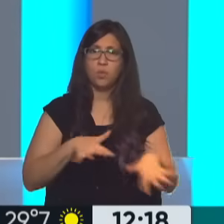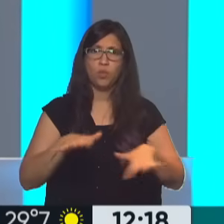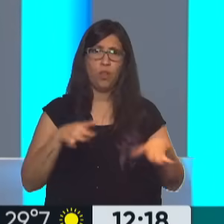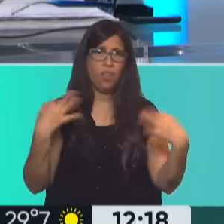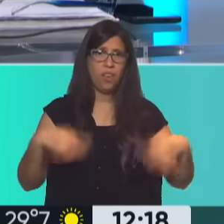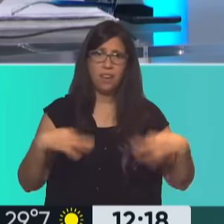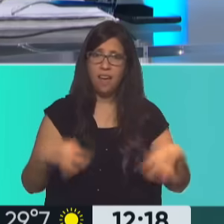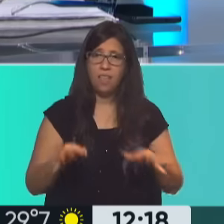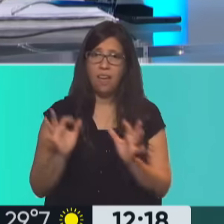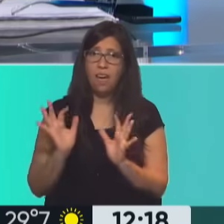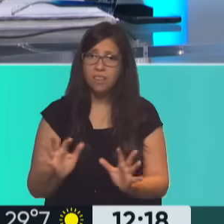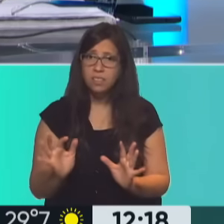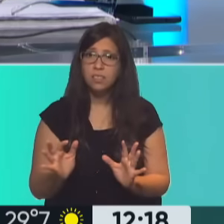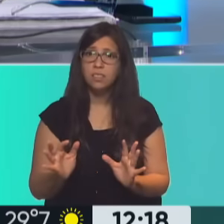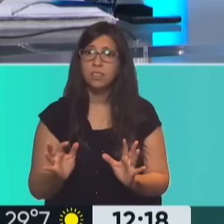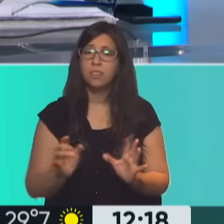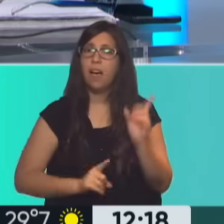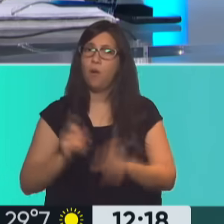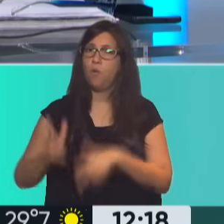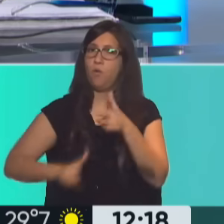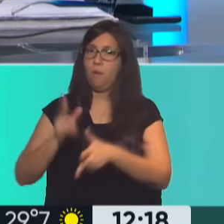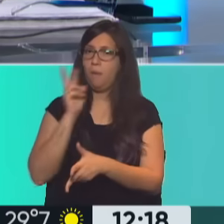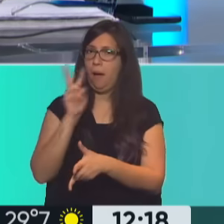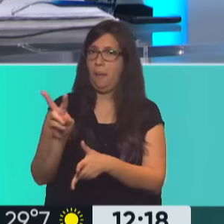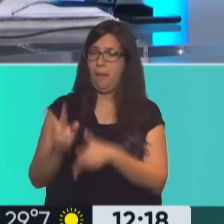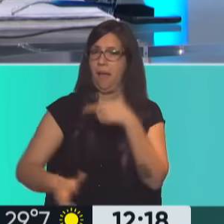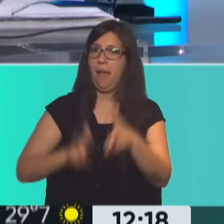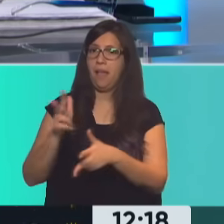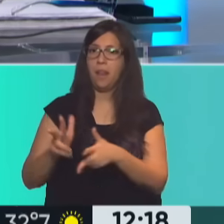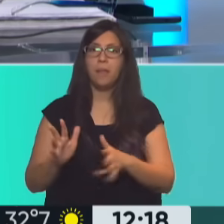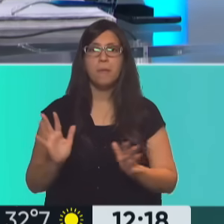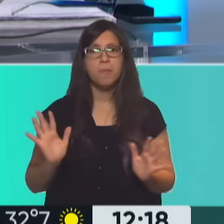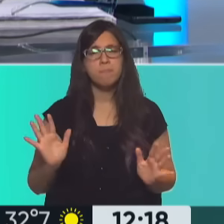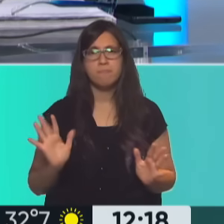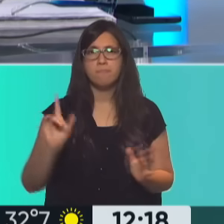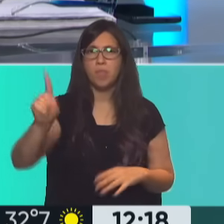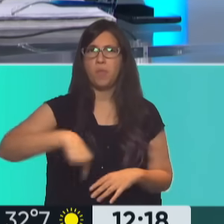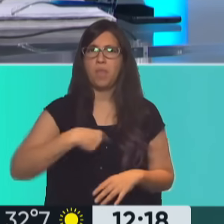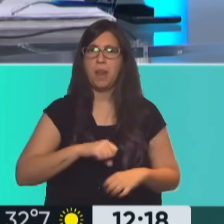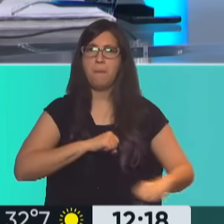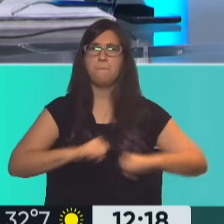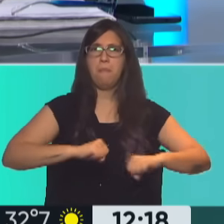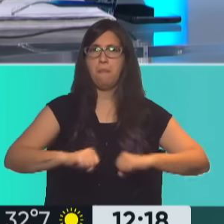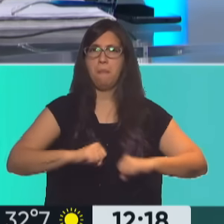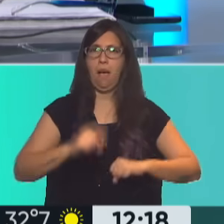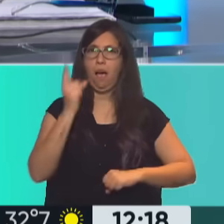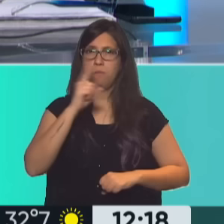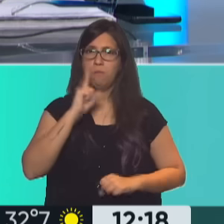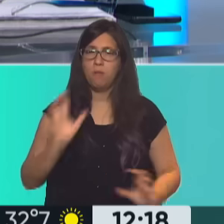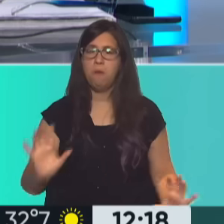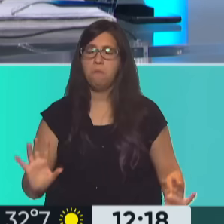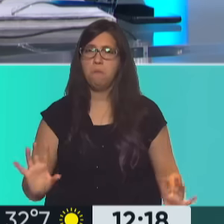delicada algunas expresiones que ahora seguramente vamos a compartir están Están generando todavía mayor ruido mayor